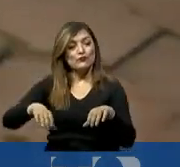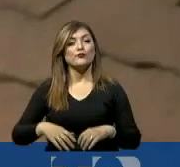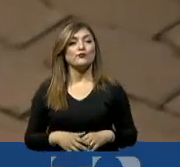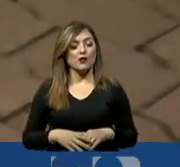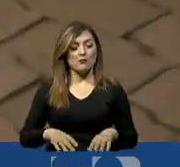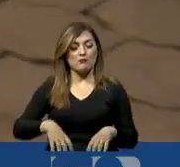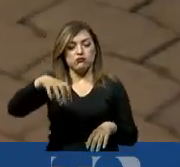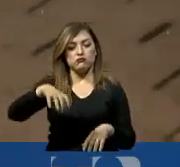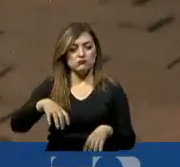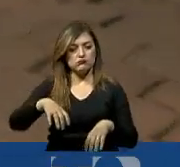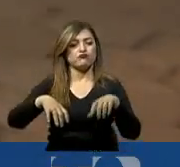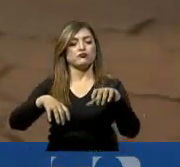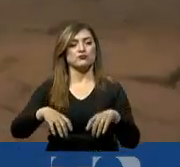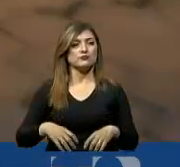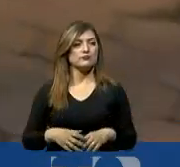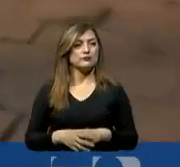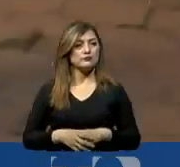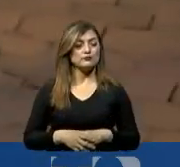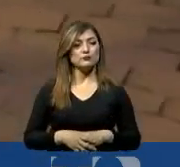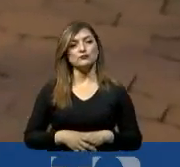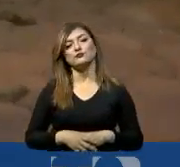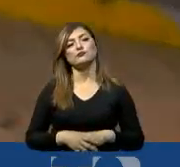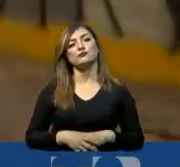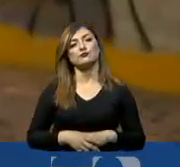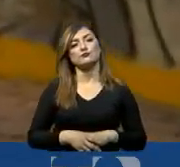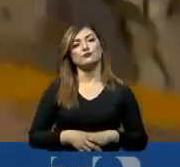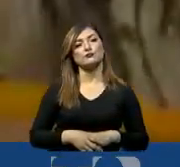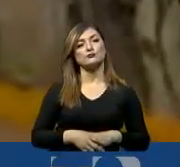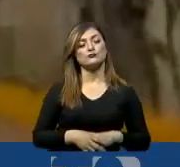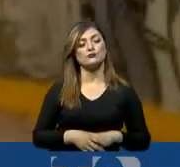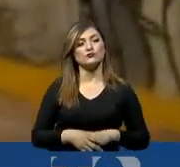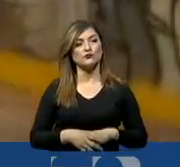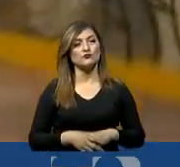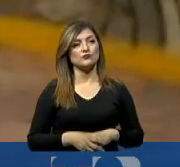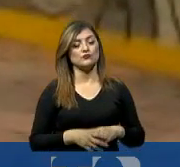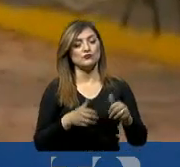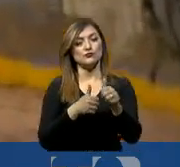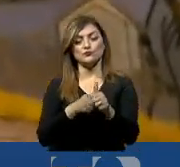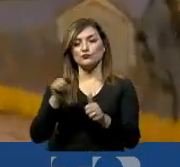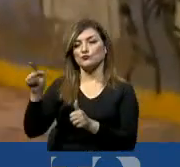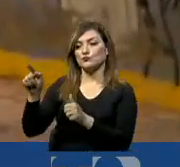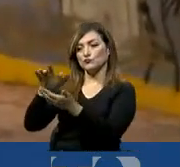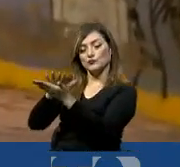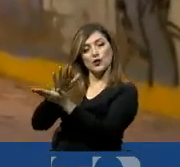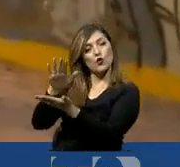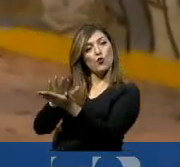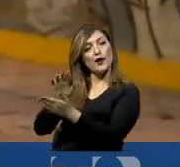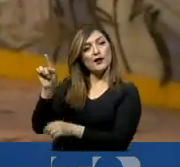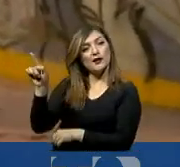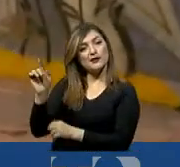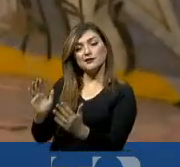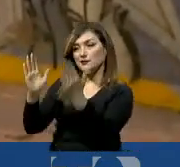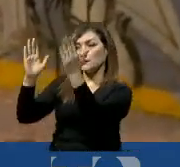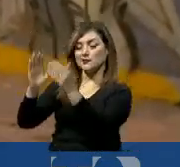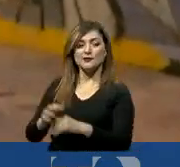recorrer, Germain, la parte de abajo también. Estamos al lado de una institución educativa, y la situación de